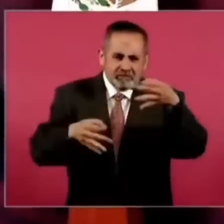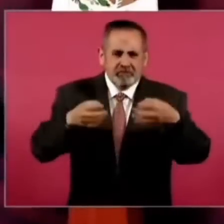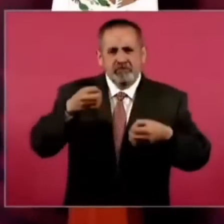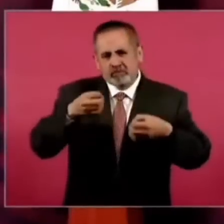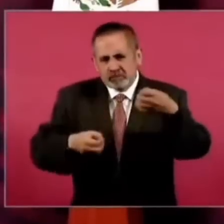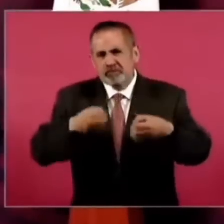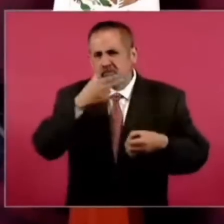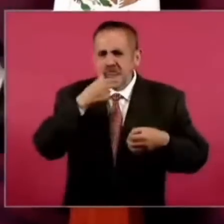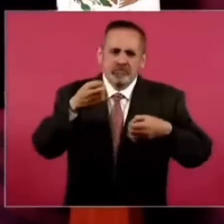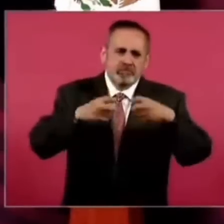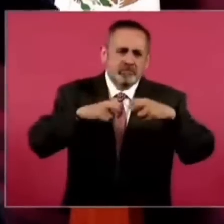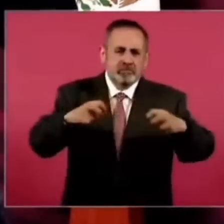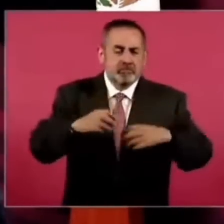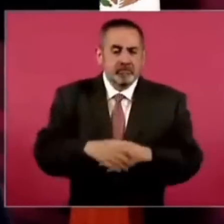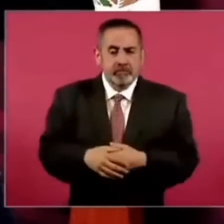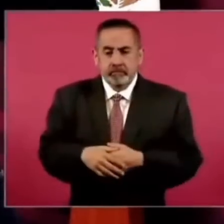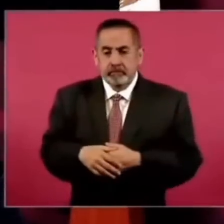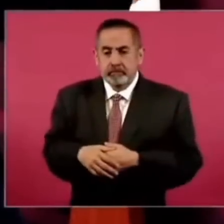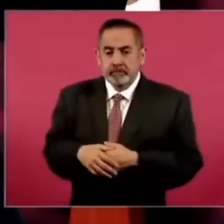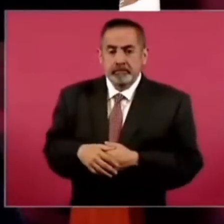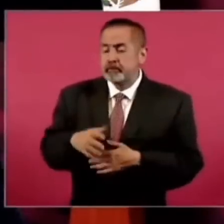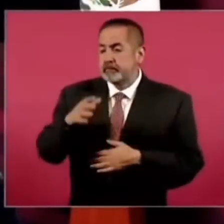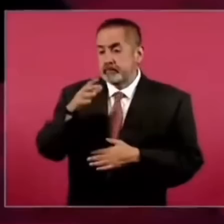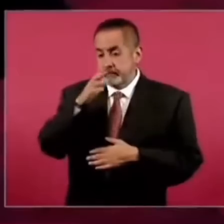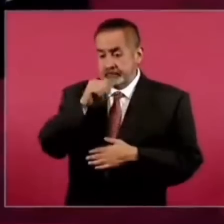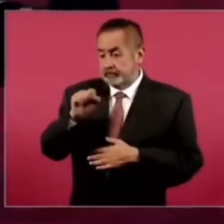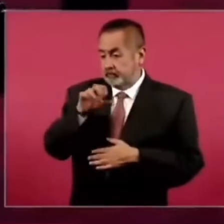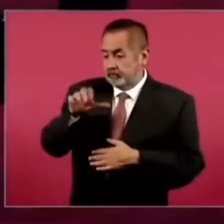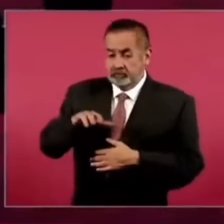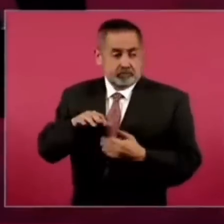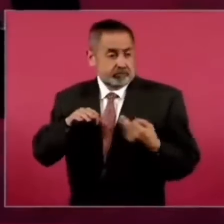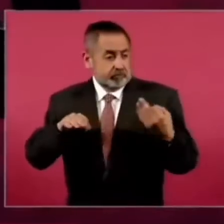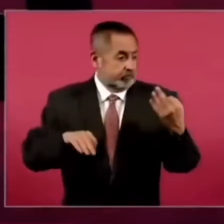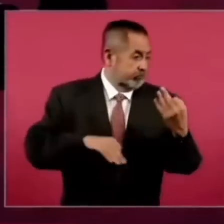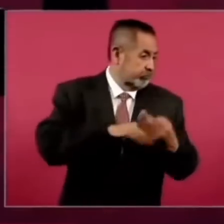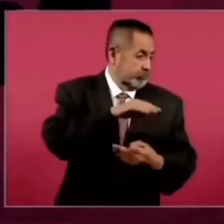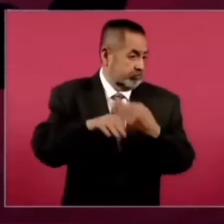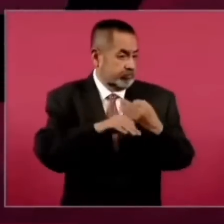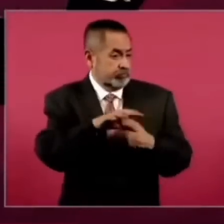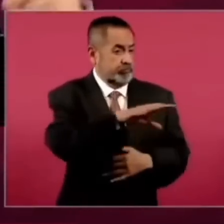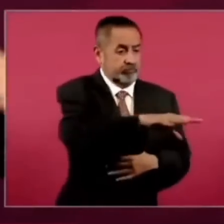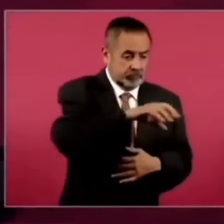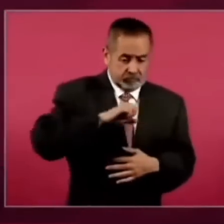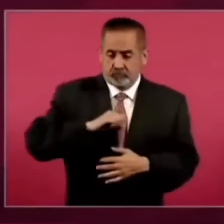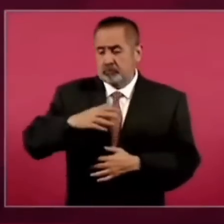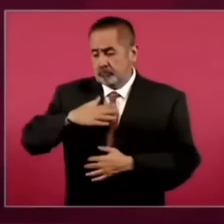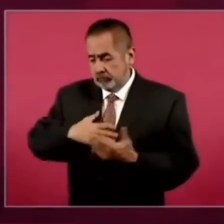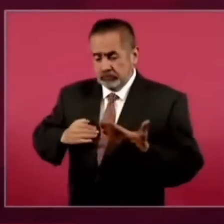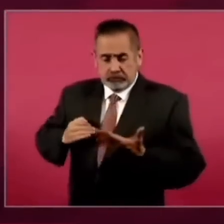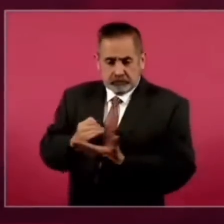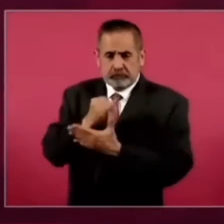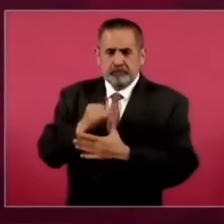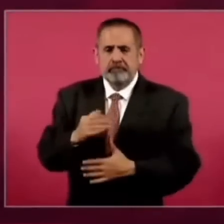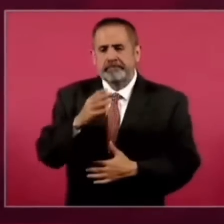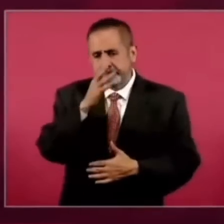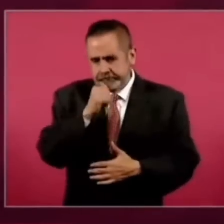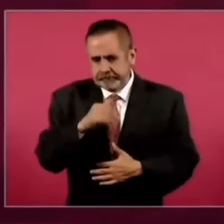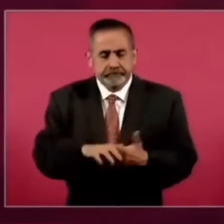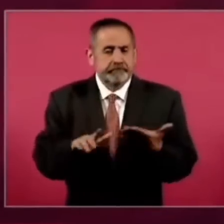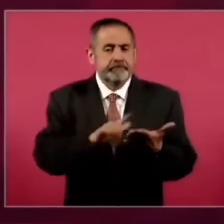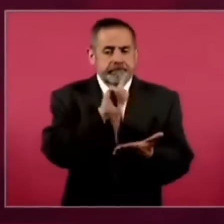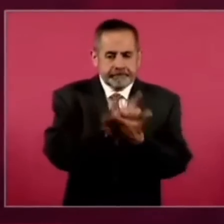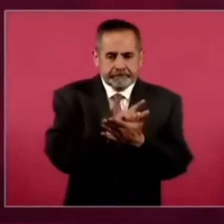y magistrados, y la Corte no podría conocer de todos estos casos en última instancia. Entonces, la ley dice